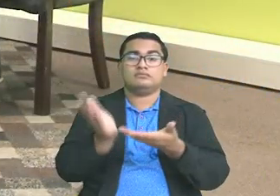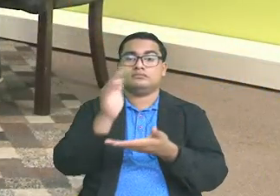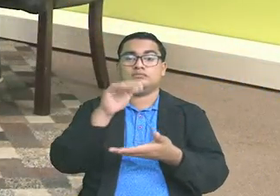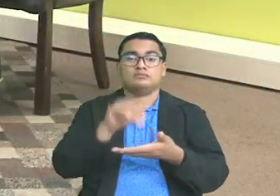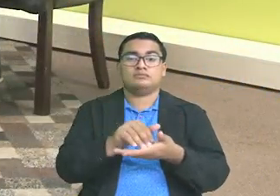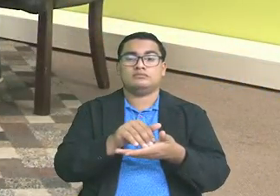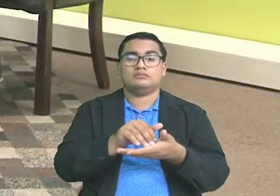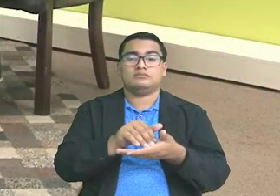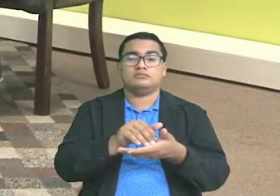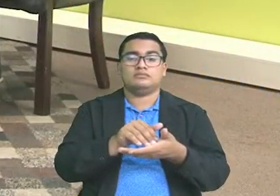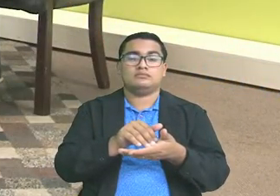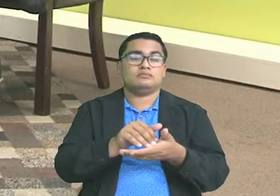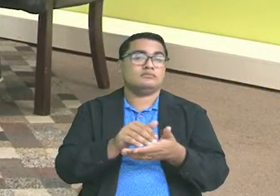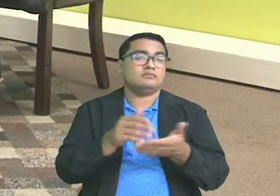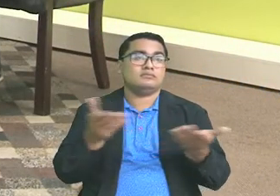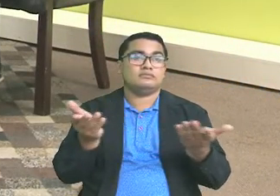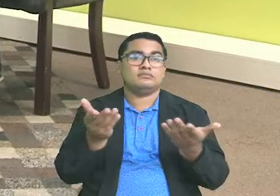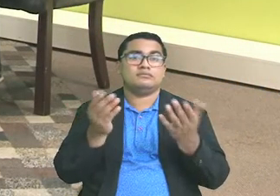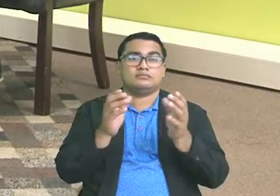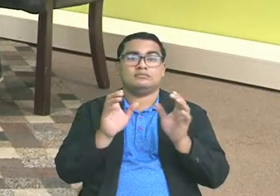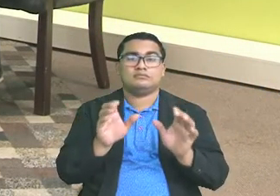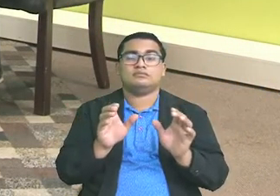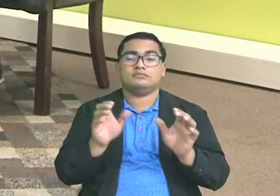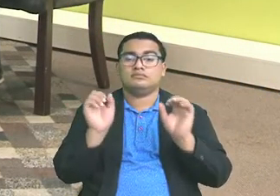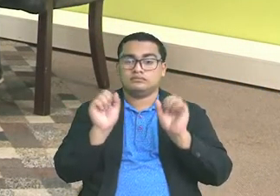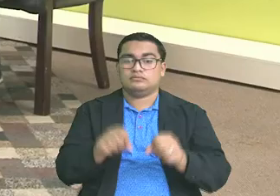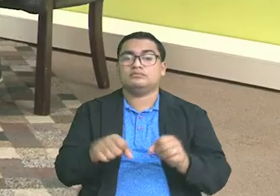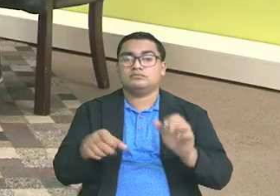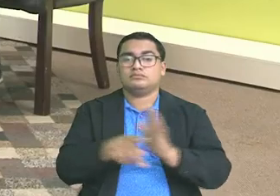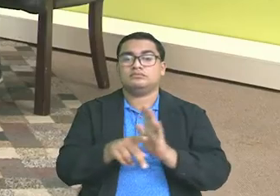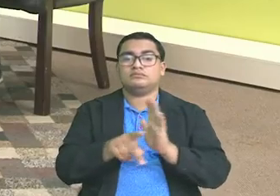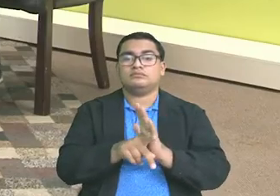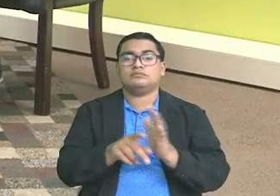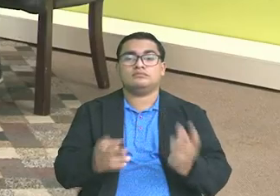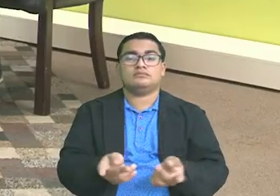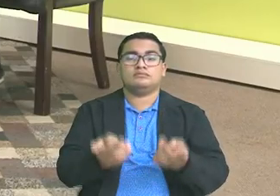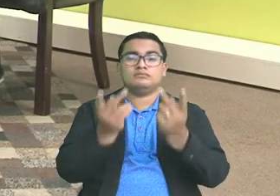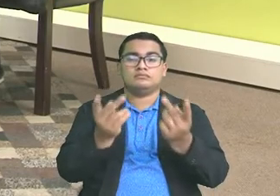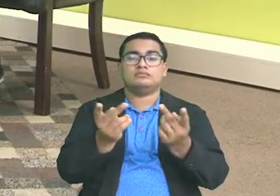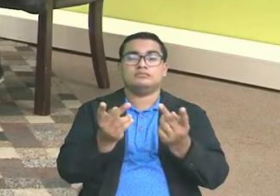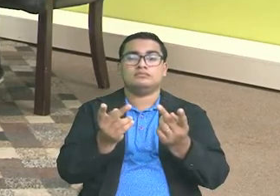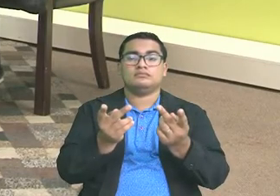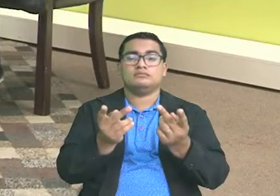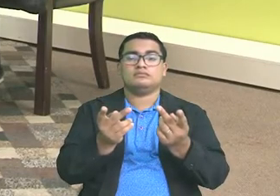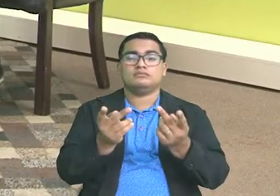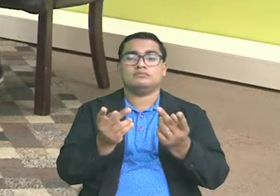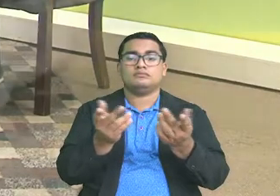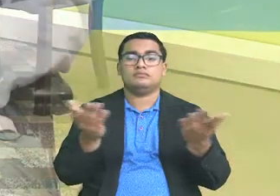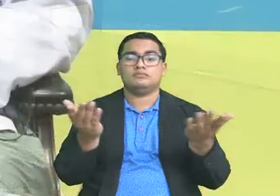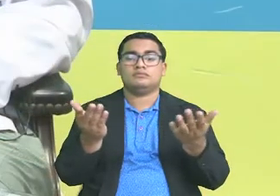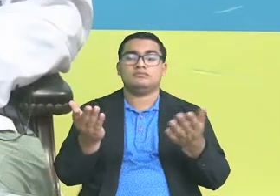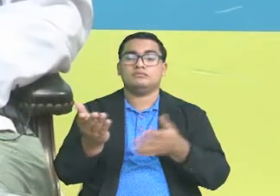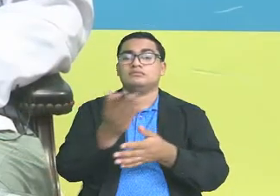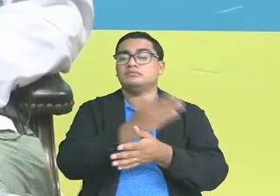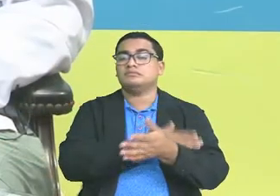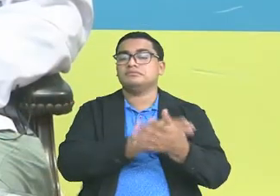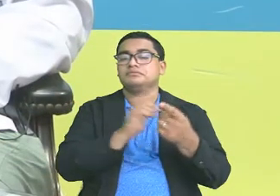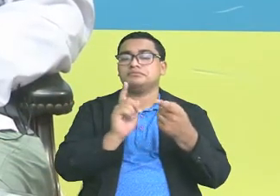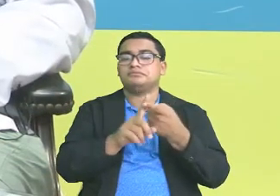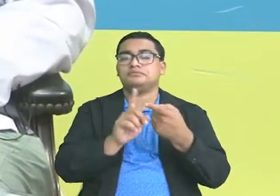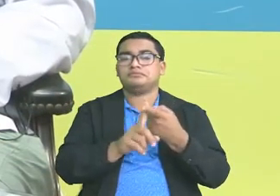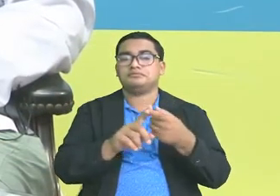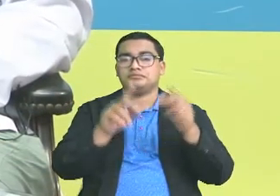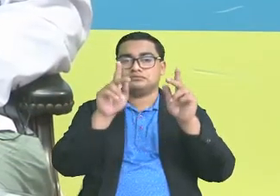presentarse otro evento que pueda poner en peligro su vida? Esa pregunta tendría varias etapas. La primera etapa es que la persona que